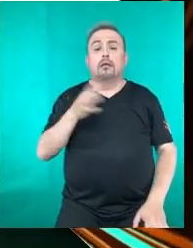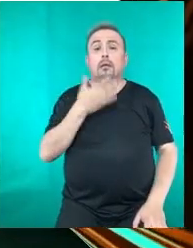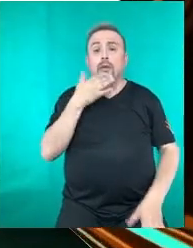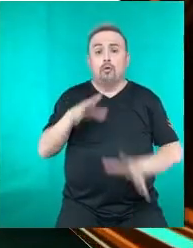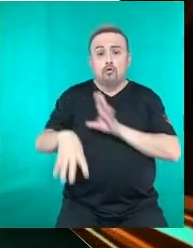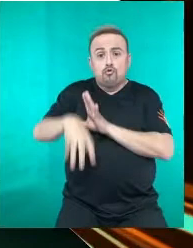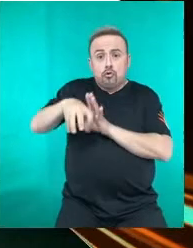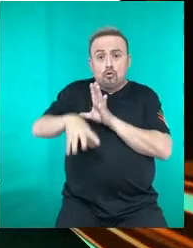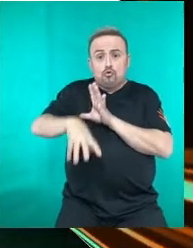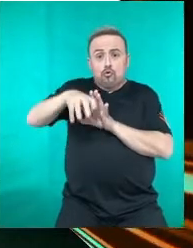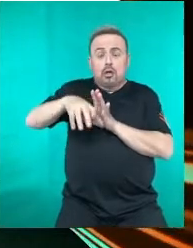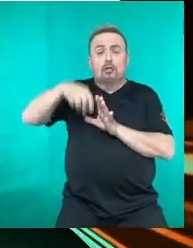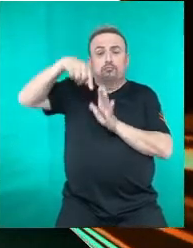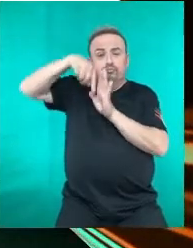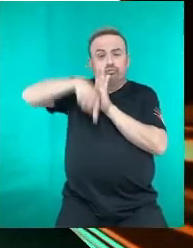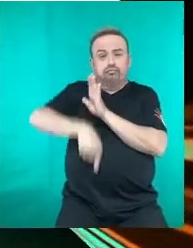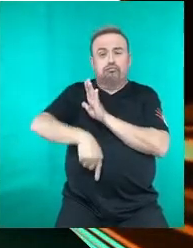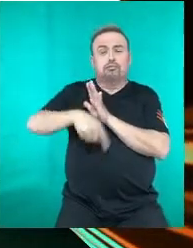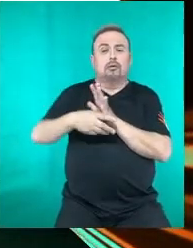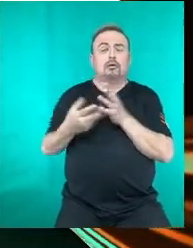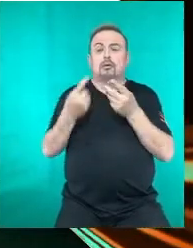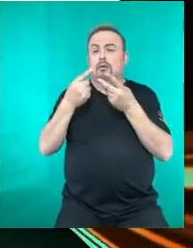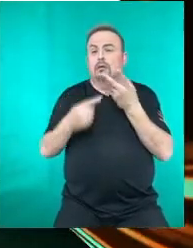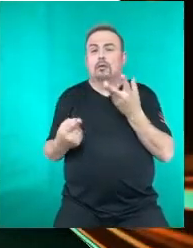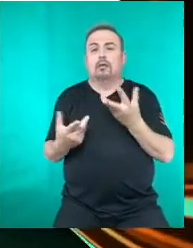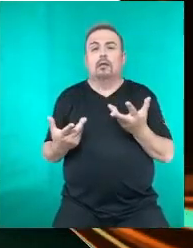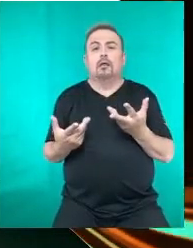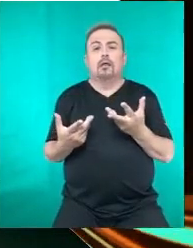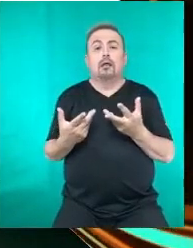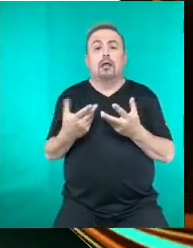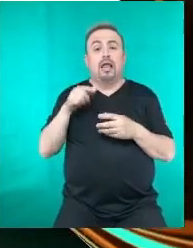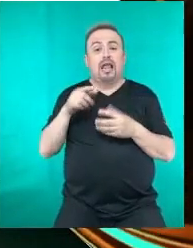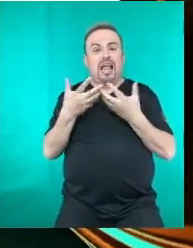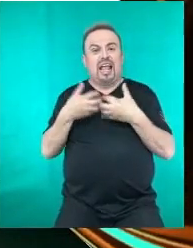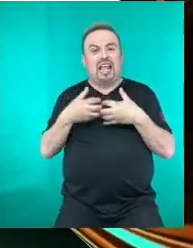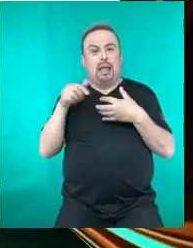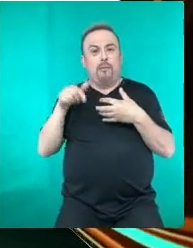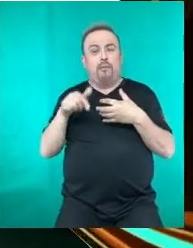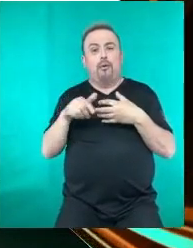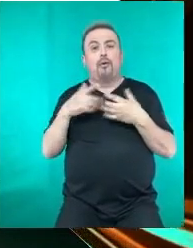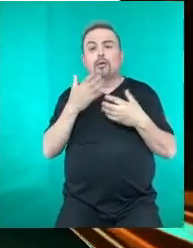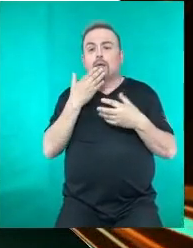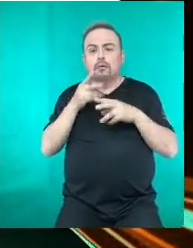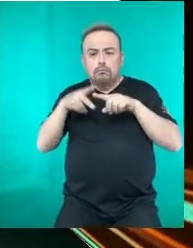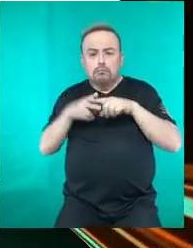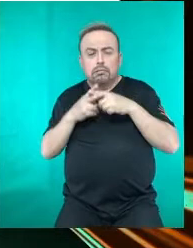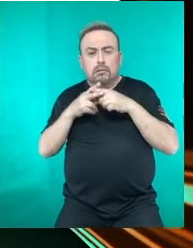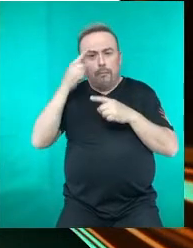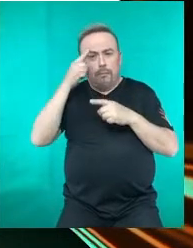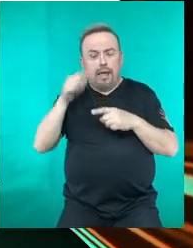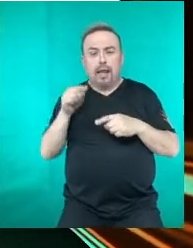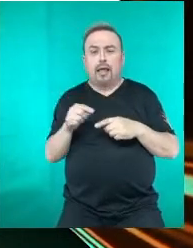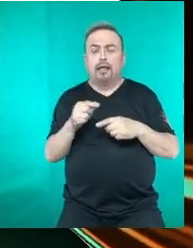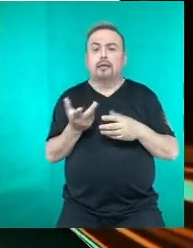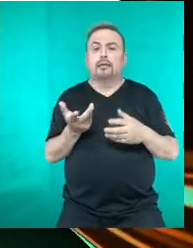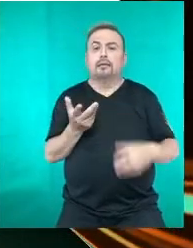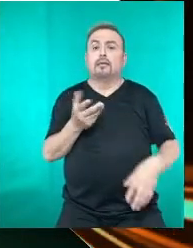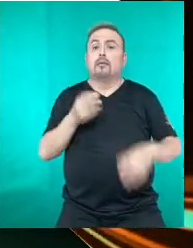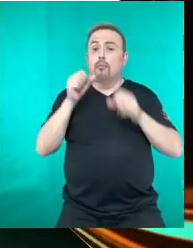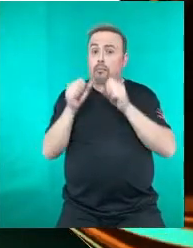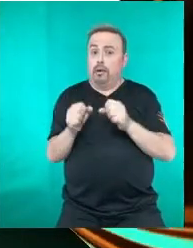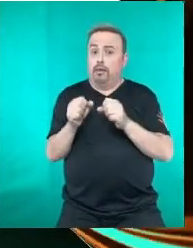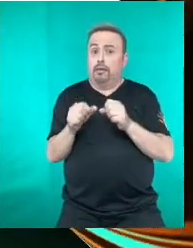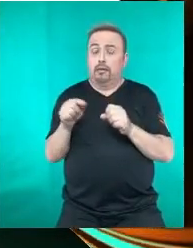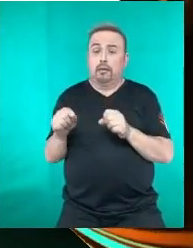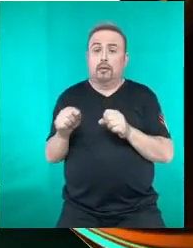bombas sumergibles, bombas verticales, ese tipo de equipamiento y equipamiento de mantenimiento para poder llevar